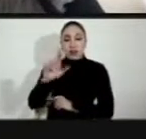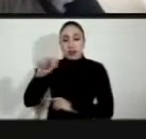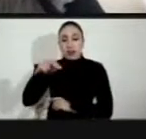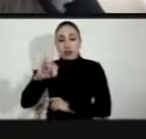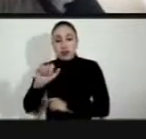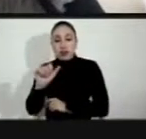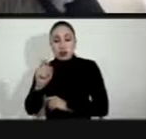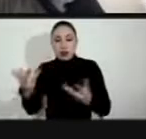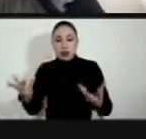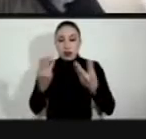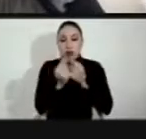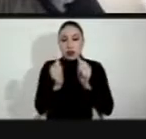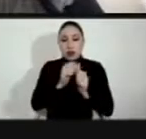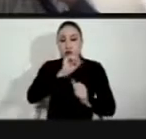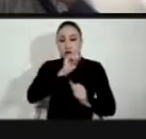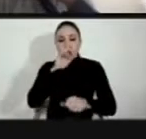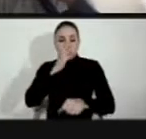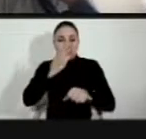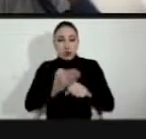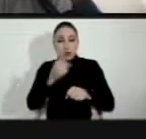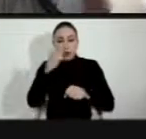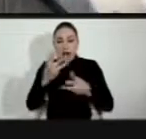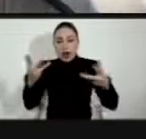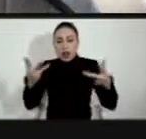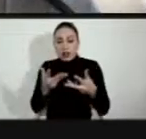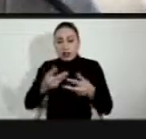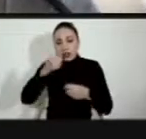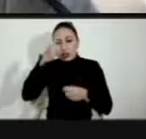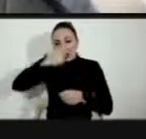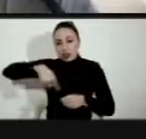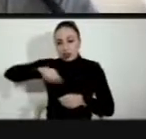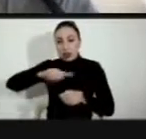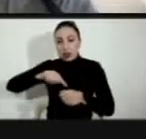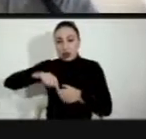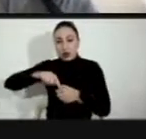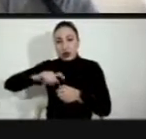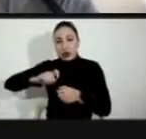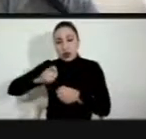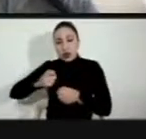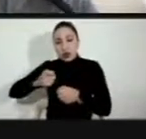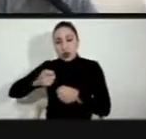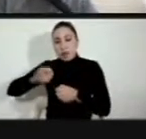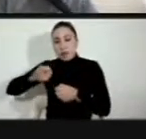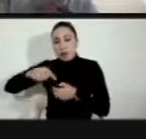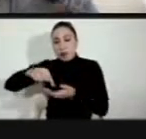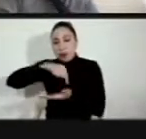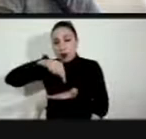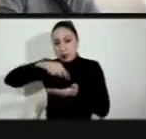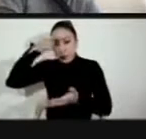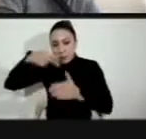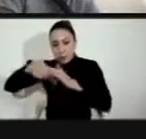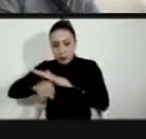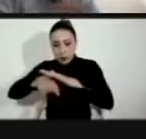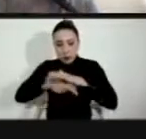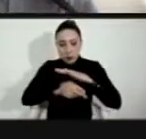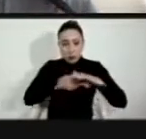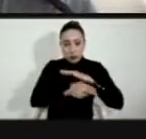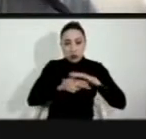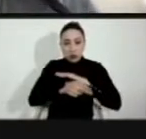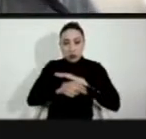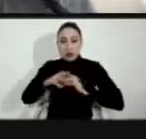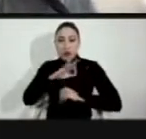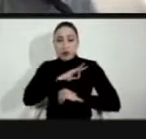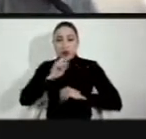se realicen las acciones necesarias a efecto de que las instalaciones de trenes de ese sistema de transporte se proyecten y difundan las fichas